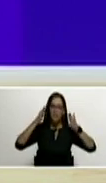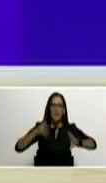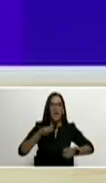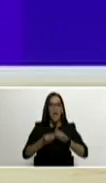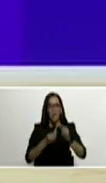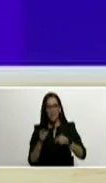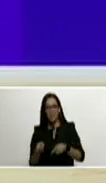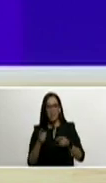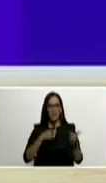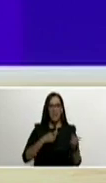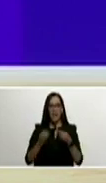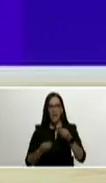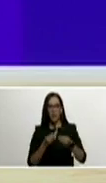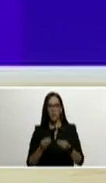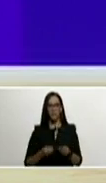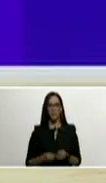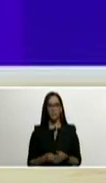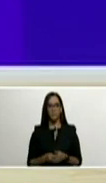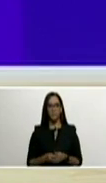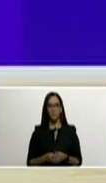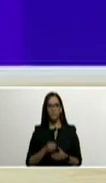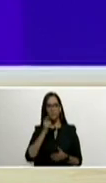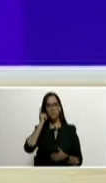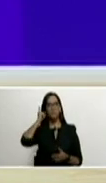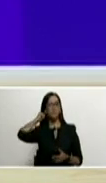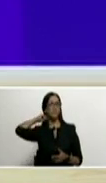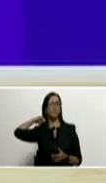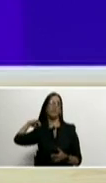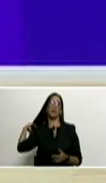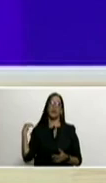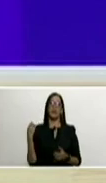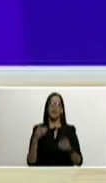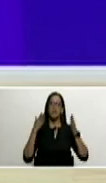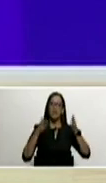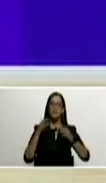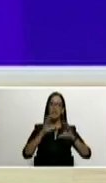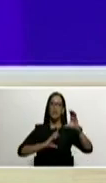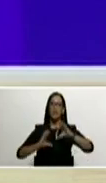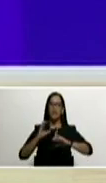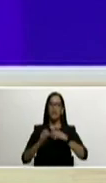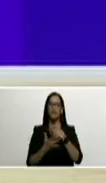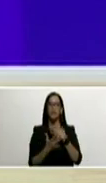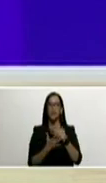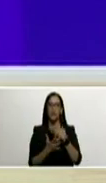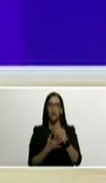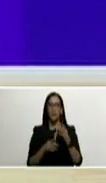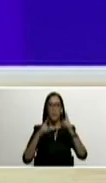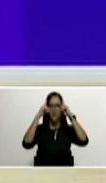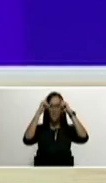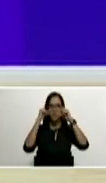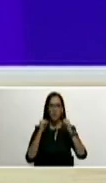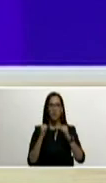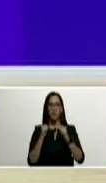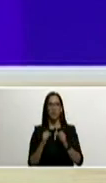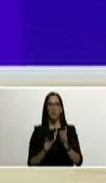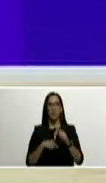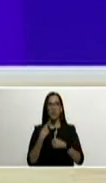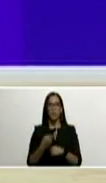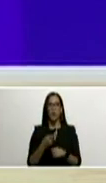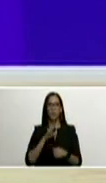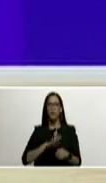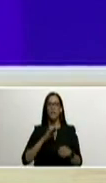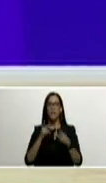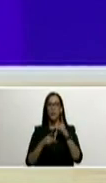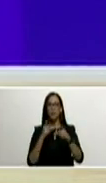así, hazlo asado, la asesoría científica, tecnológica, profesional, luego cómo está el